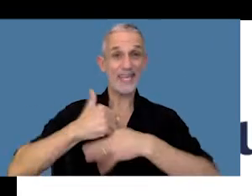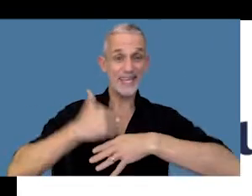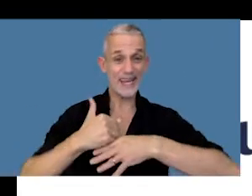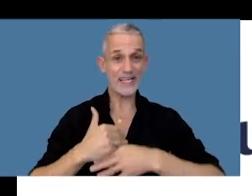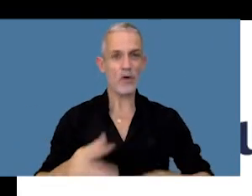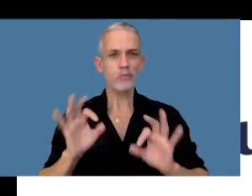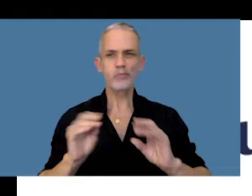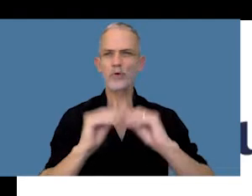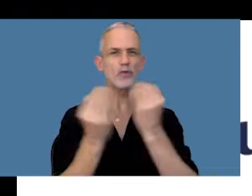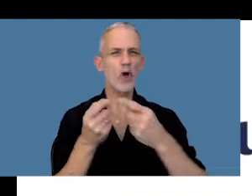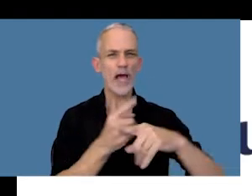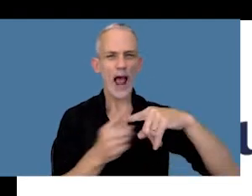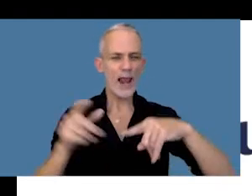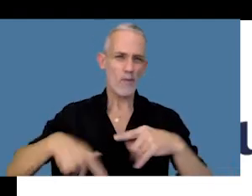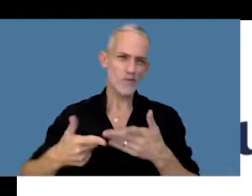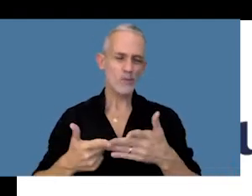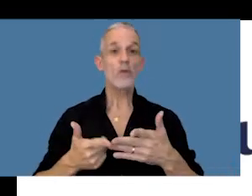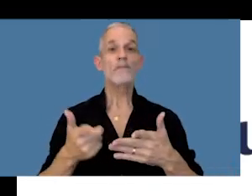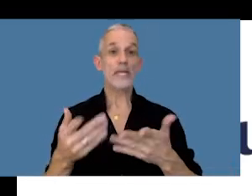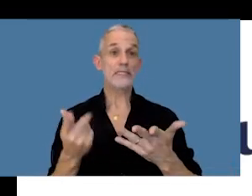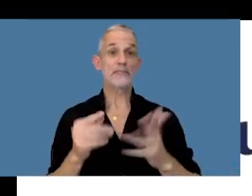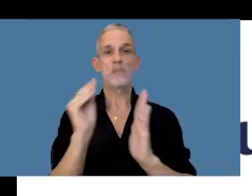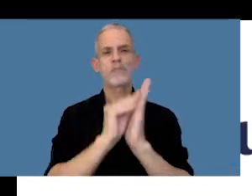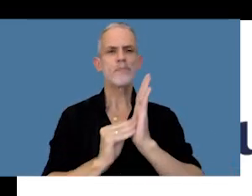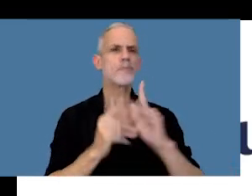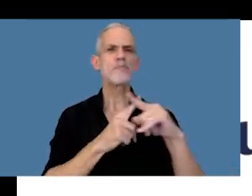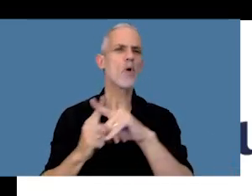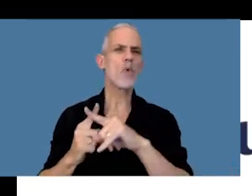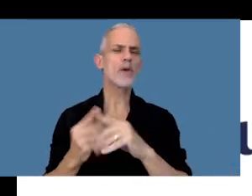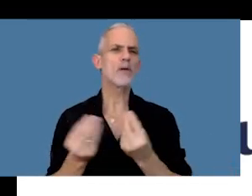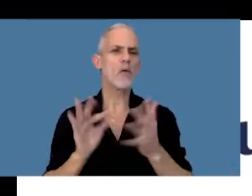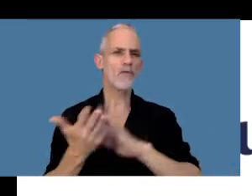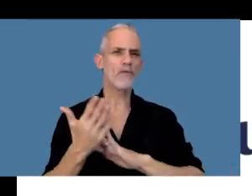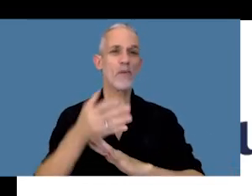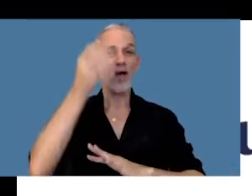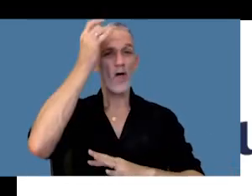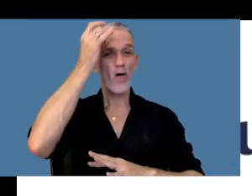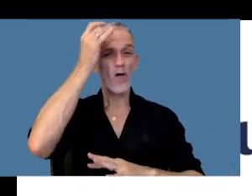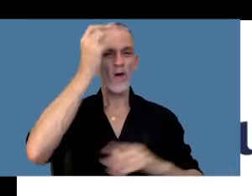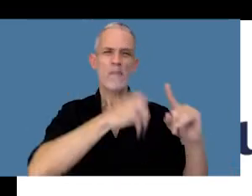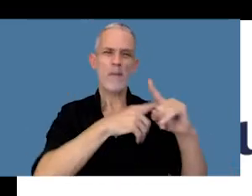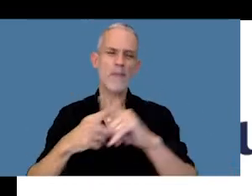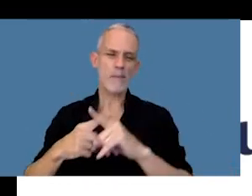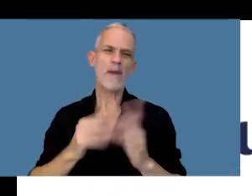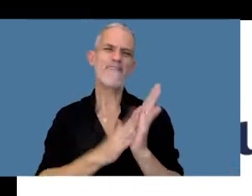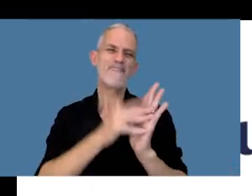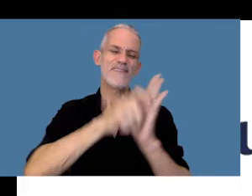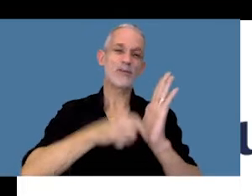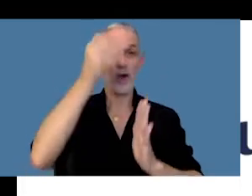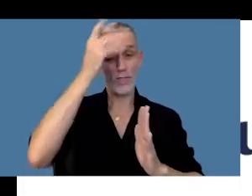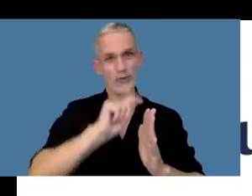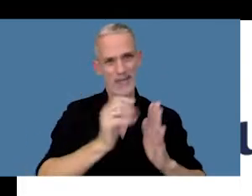en ese caso, como les dije, se establecían mediante la sumatoria de la facturación de los 12